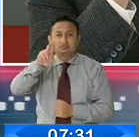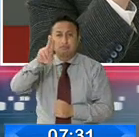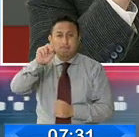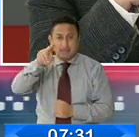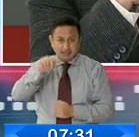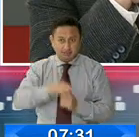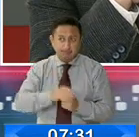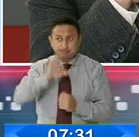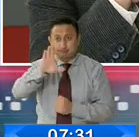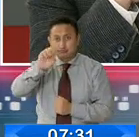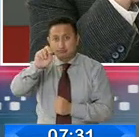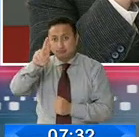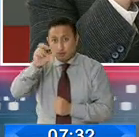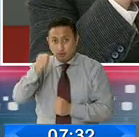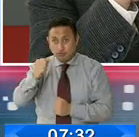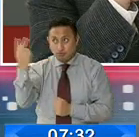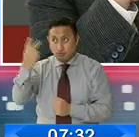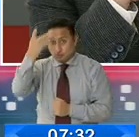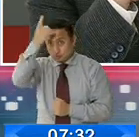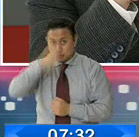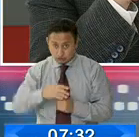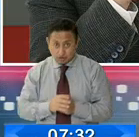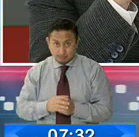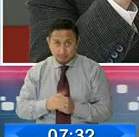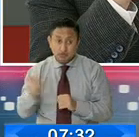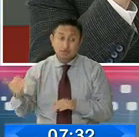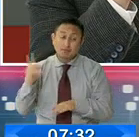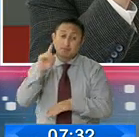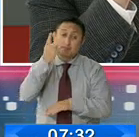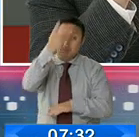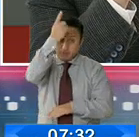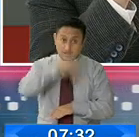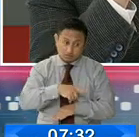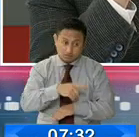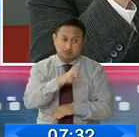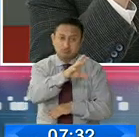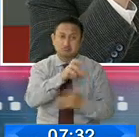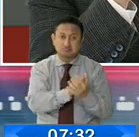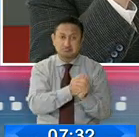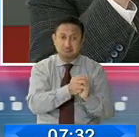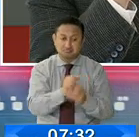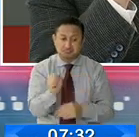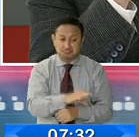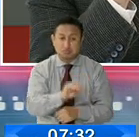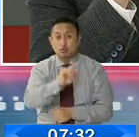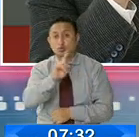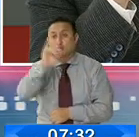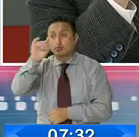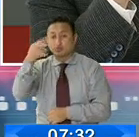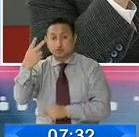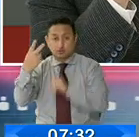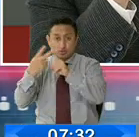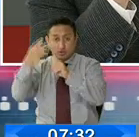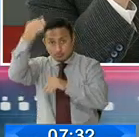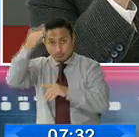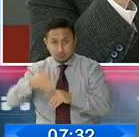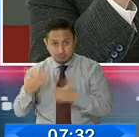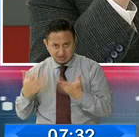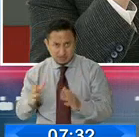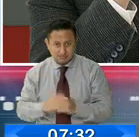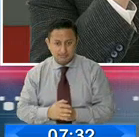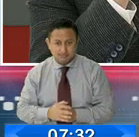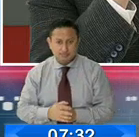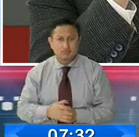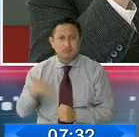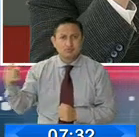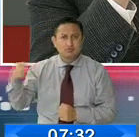Torres, posiblemente le van a eliminar a esa sentencia para que quede únicamente la de los caballeros. Pero eso es